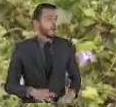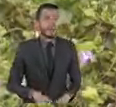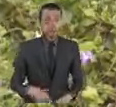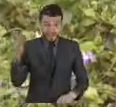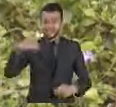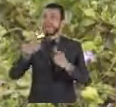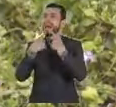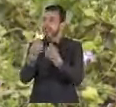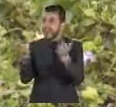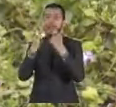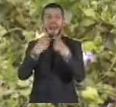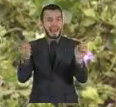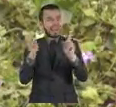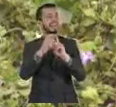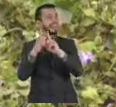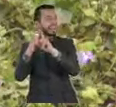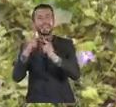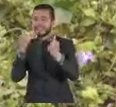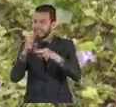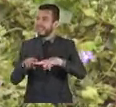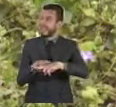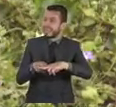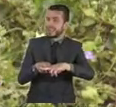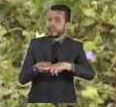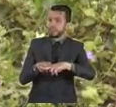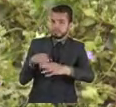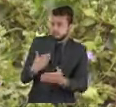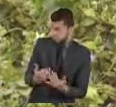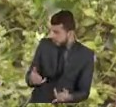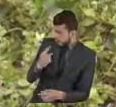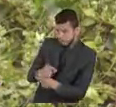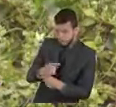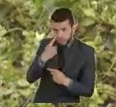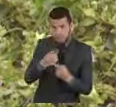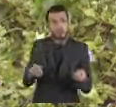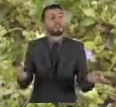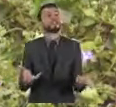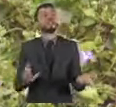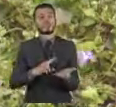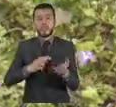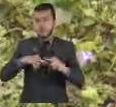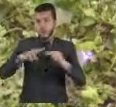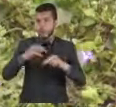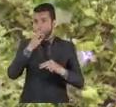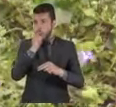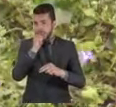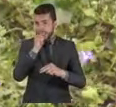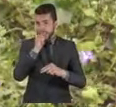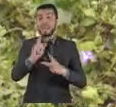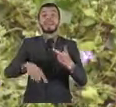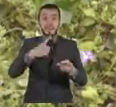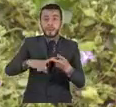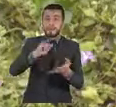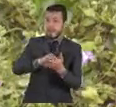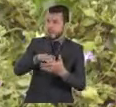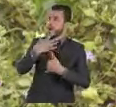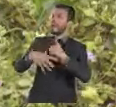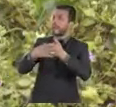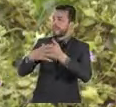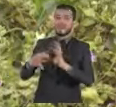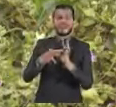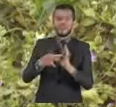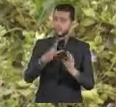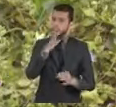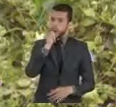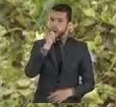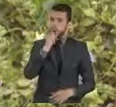de planeamiento territorial que tenemos. Y fíjense que el 2020, a pesar de todas las dificultades, de